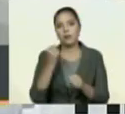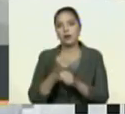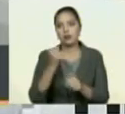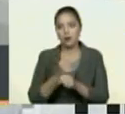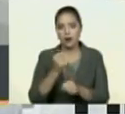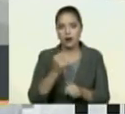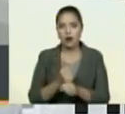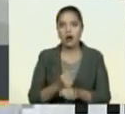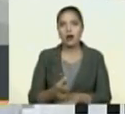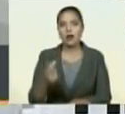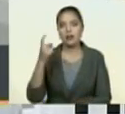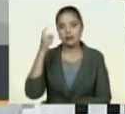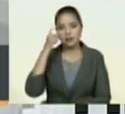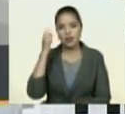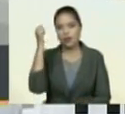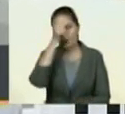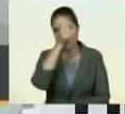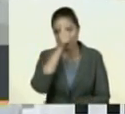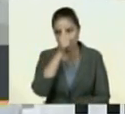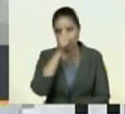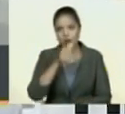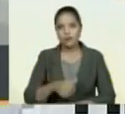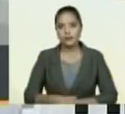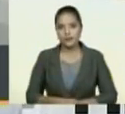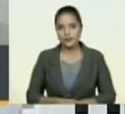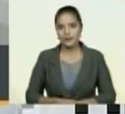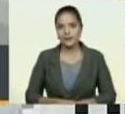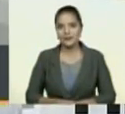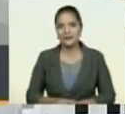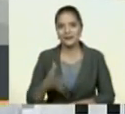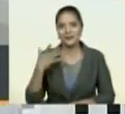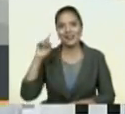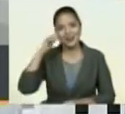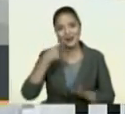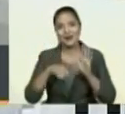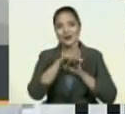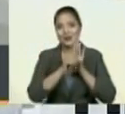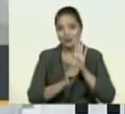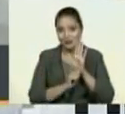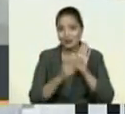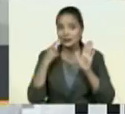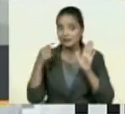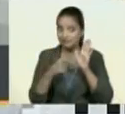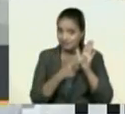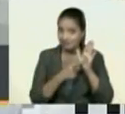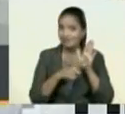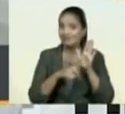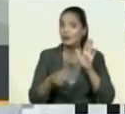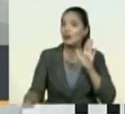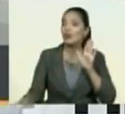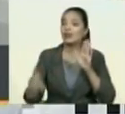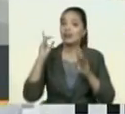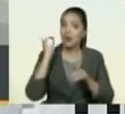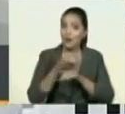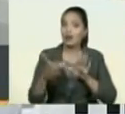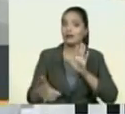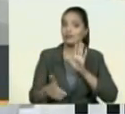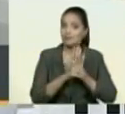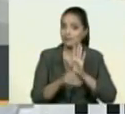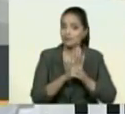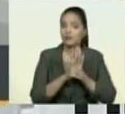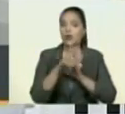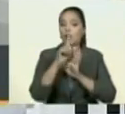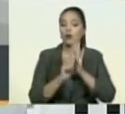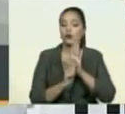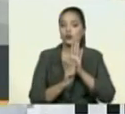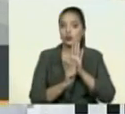trabajar el día domingo. Recordemos que, de acuerdo a la Constitución, es un deber constitucional